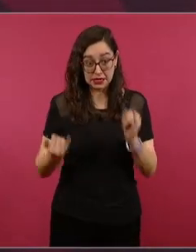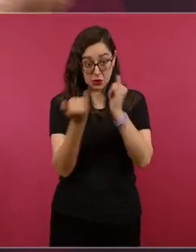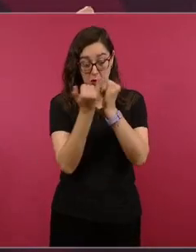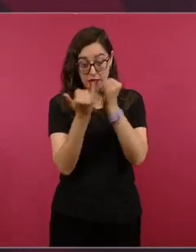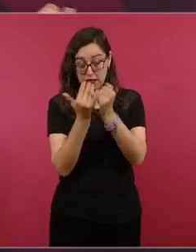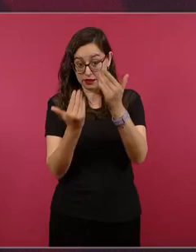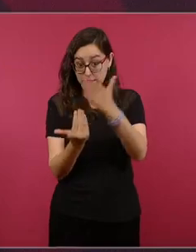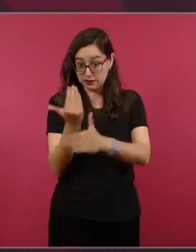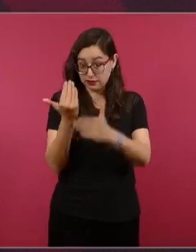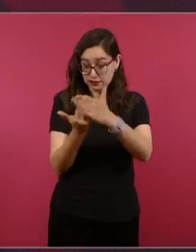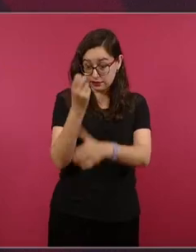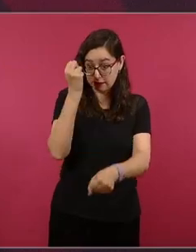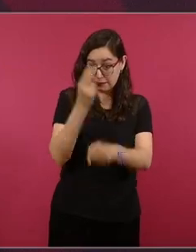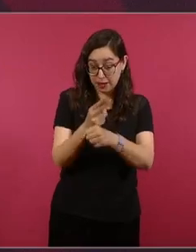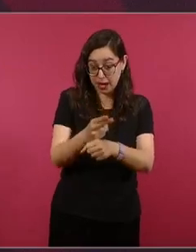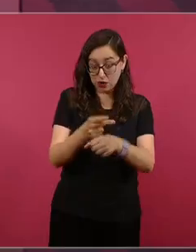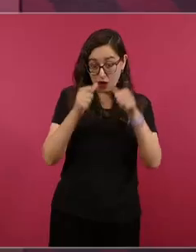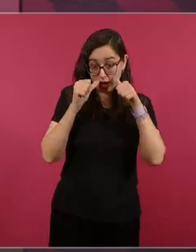ningún presidente.